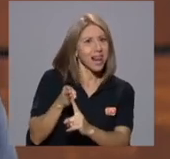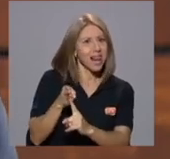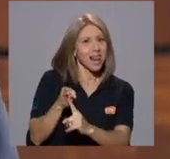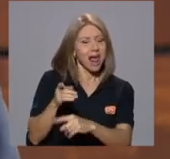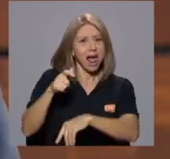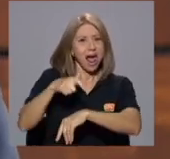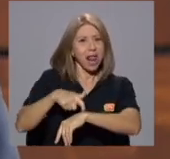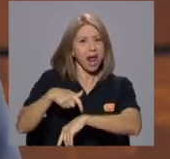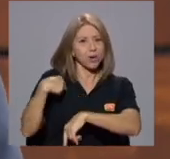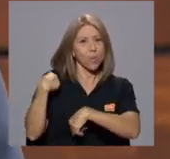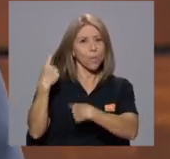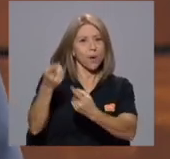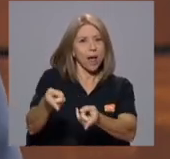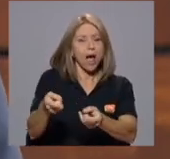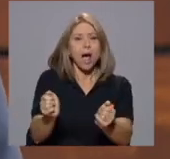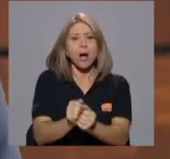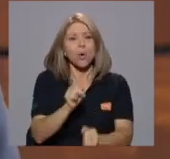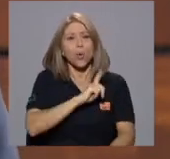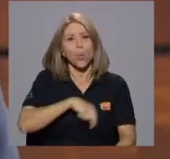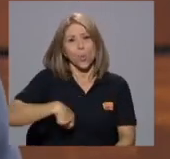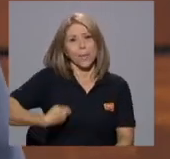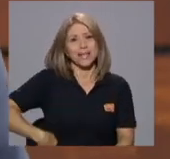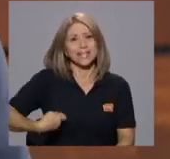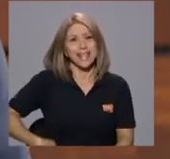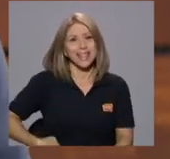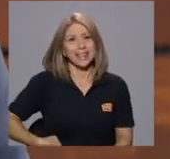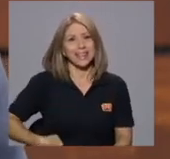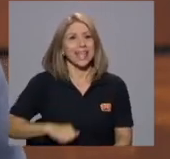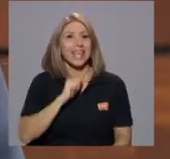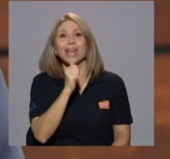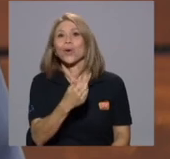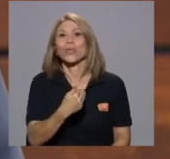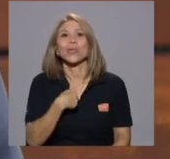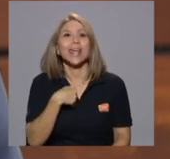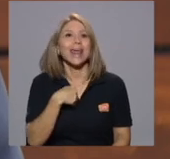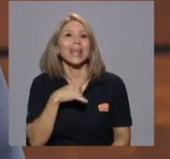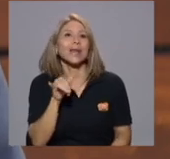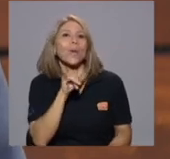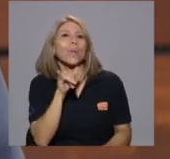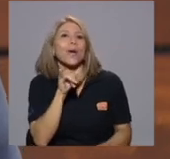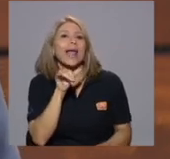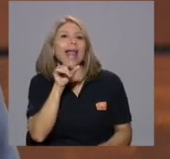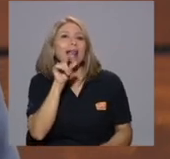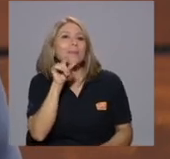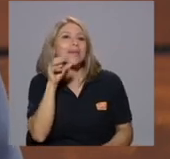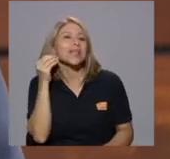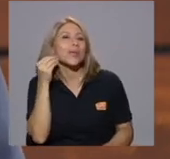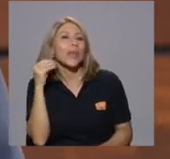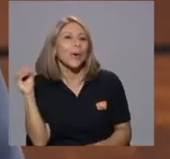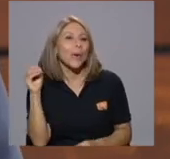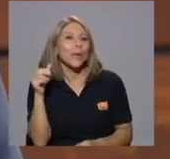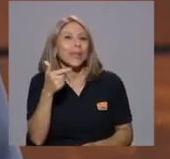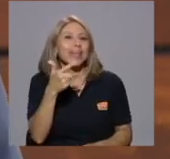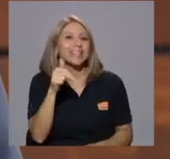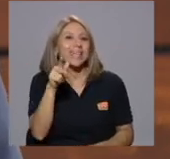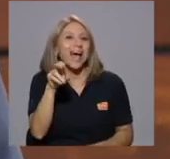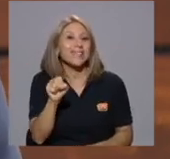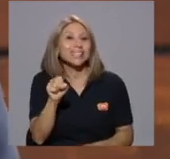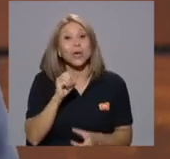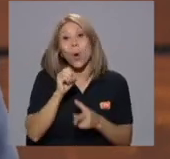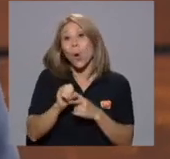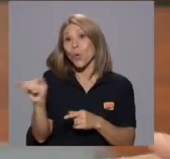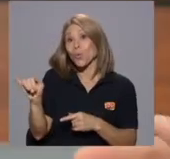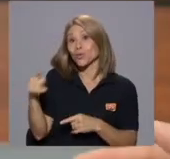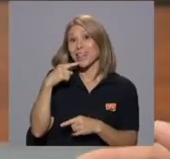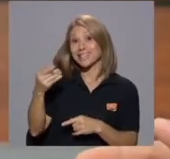un presidente que no tiene el piquito de oro de Chávez, aquel encantador de serpientes, como decía usted en un momento determinado en una conversación